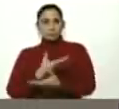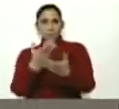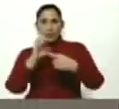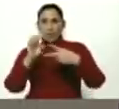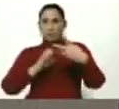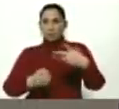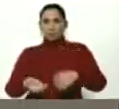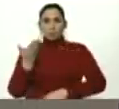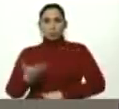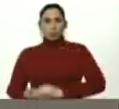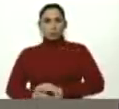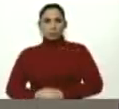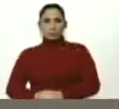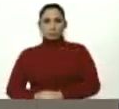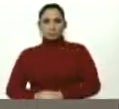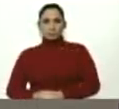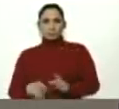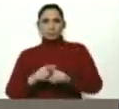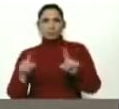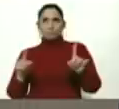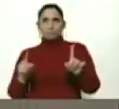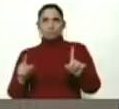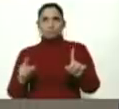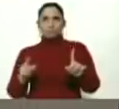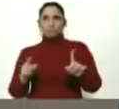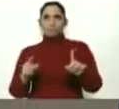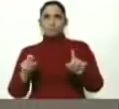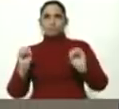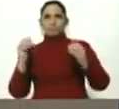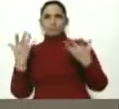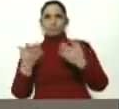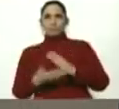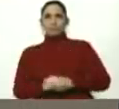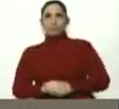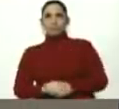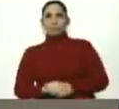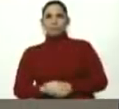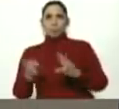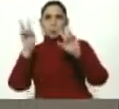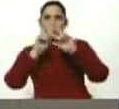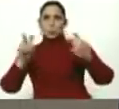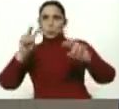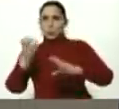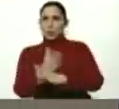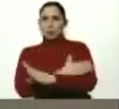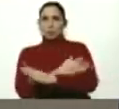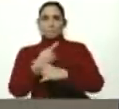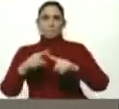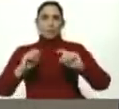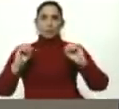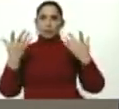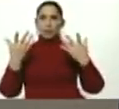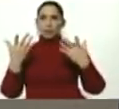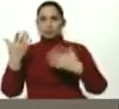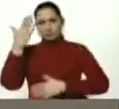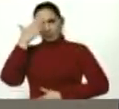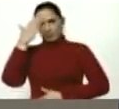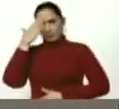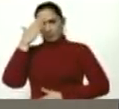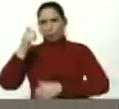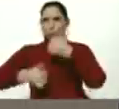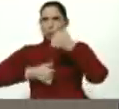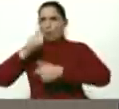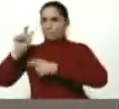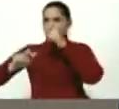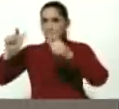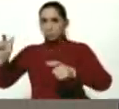elementos fundamentales para lograr el diagnóstico precoz, para lograr pescar los casos